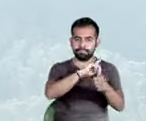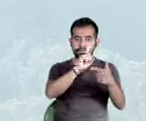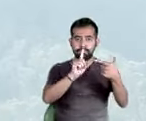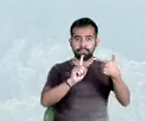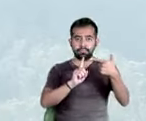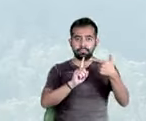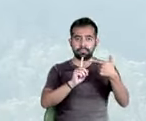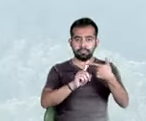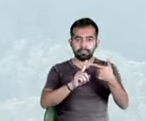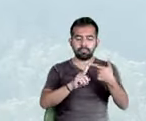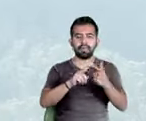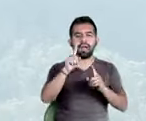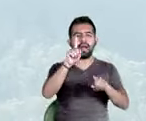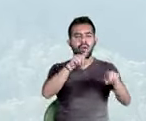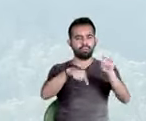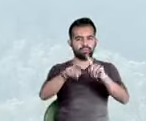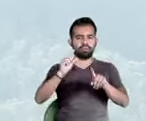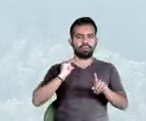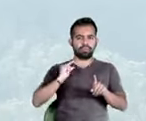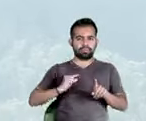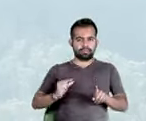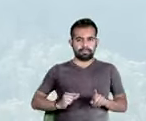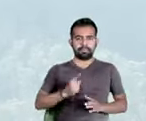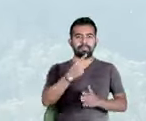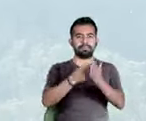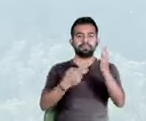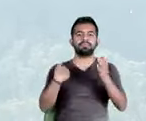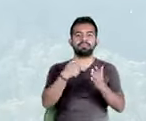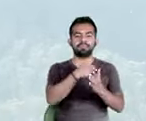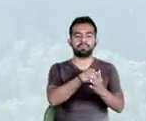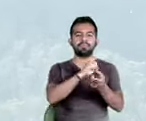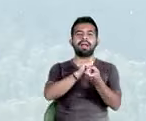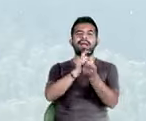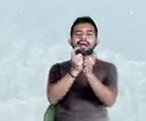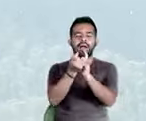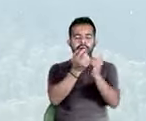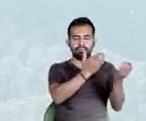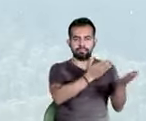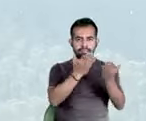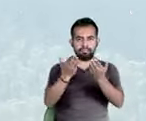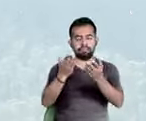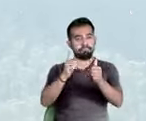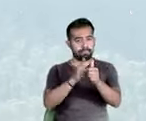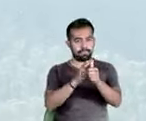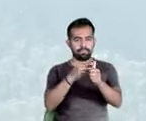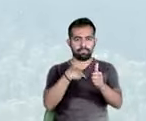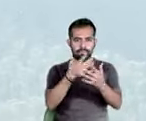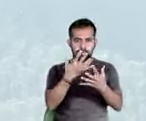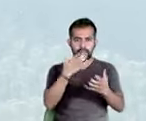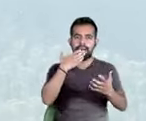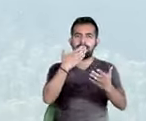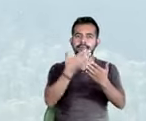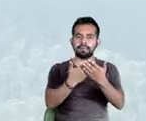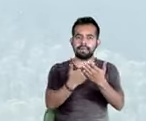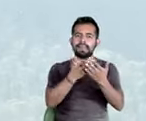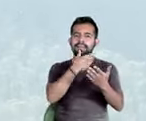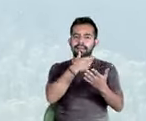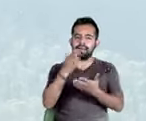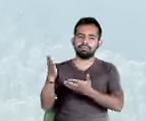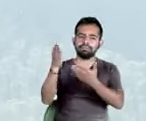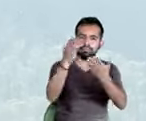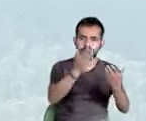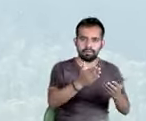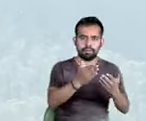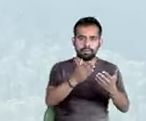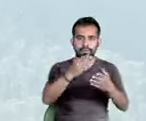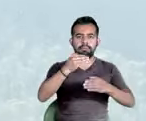darles algunos detalles de lo que ha sido para nosotros la transición. Yo quiero agradecer a quienes han estado al frente de ese proceso. Diego Martínez lo ha